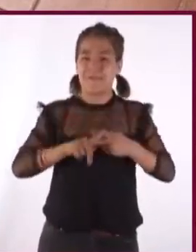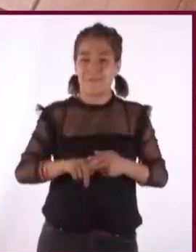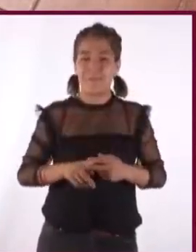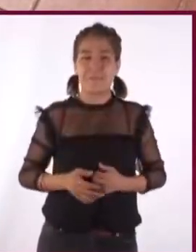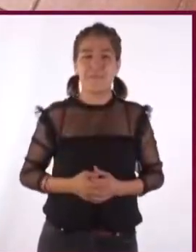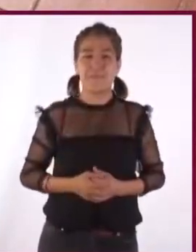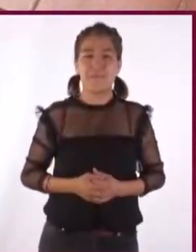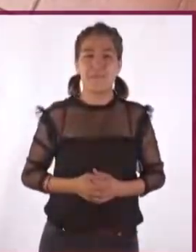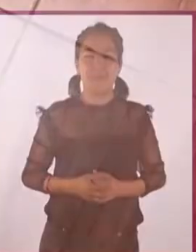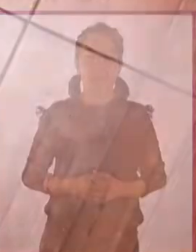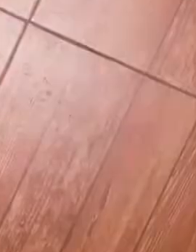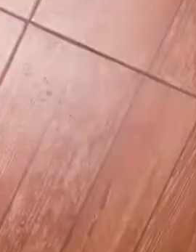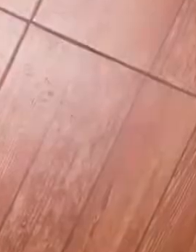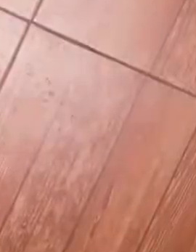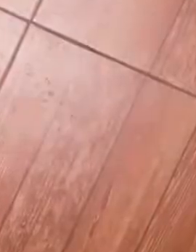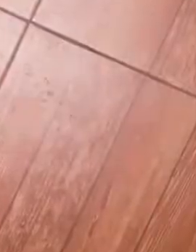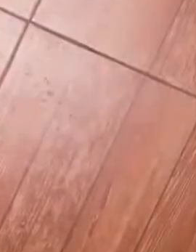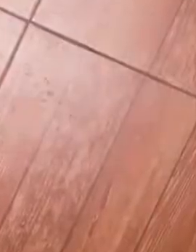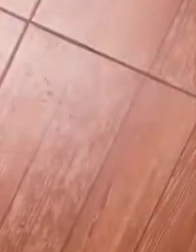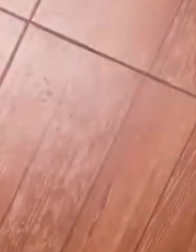empecemos.